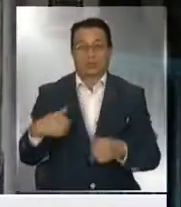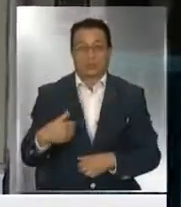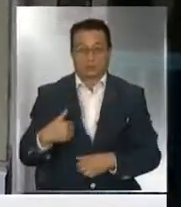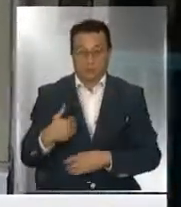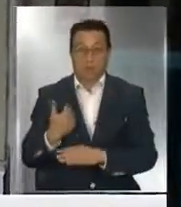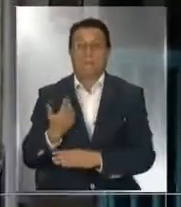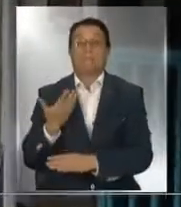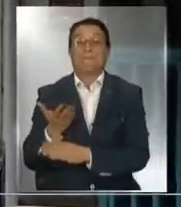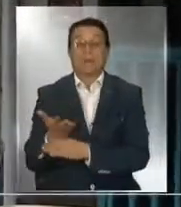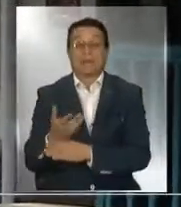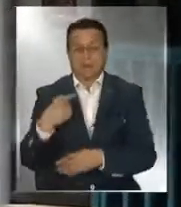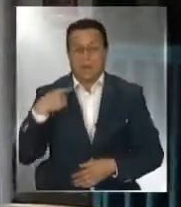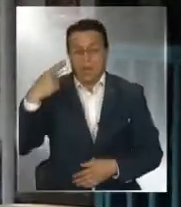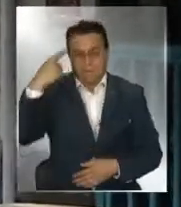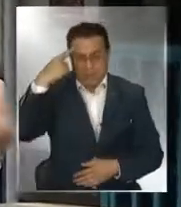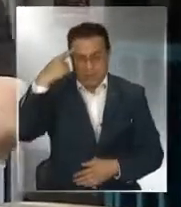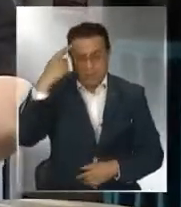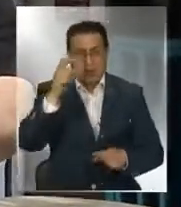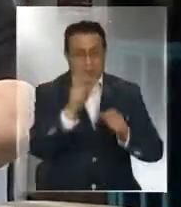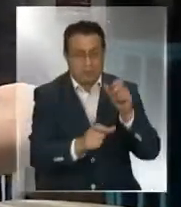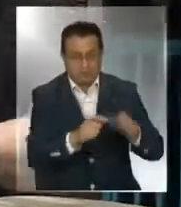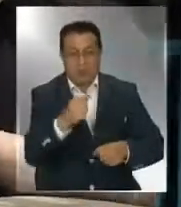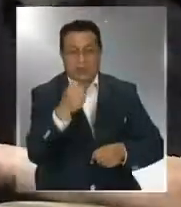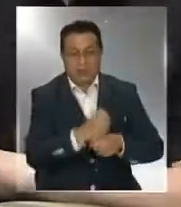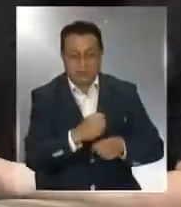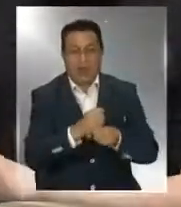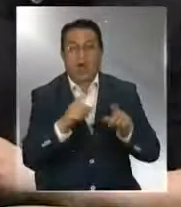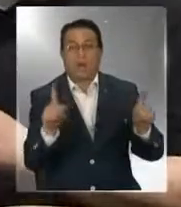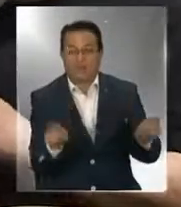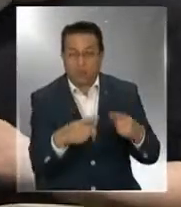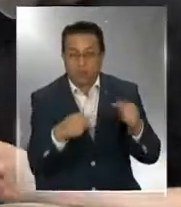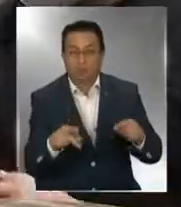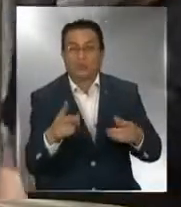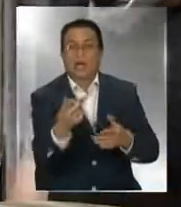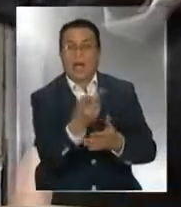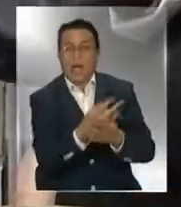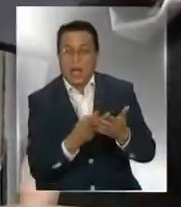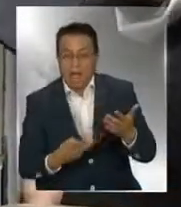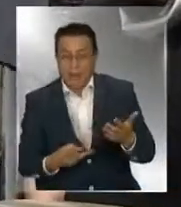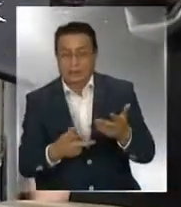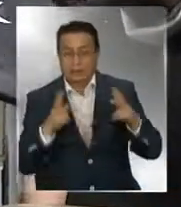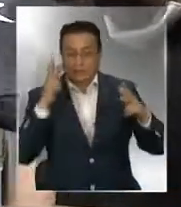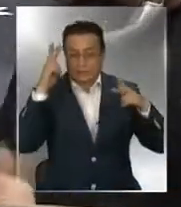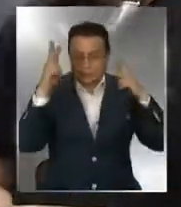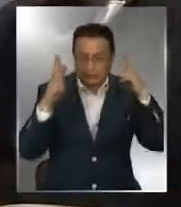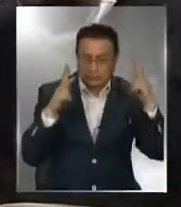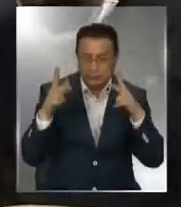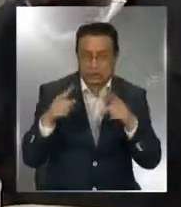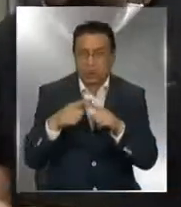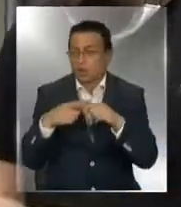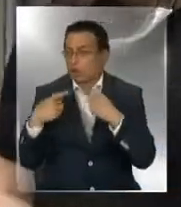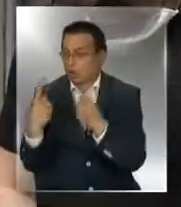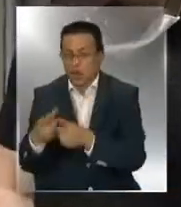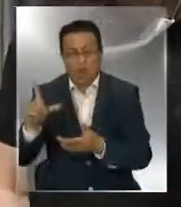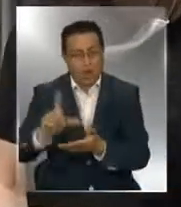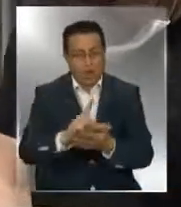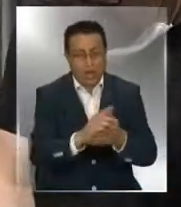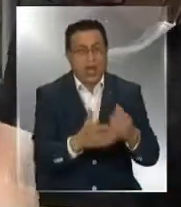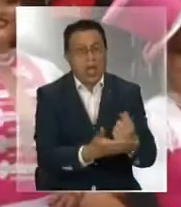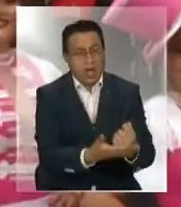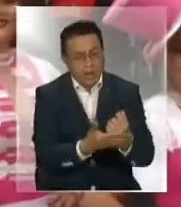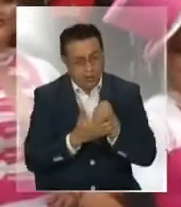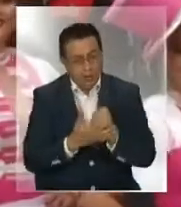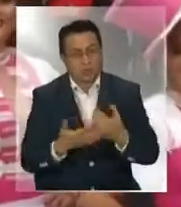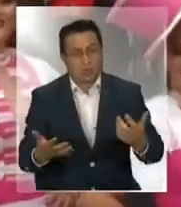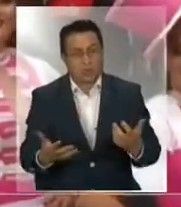que piensen un poco en la gente que trabaja en la música, que trabaja en el arte, en el circo, en todas partes, y que la ayuden de alguna